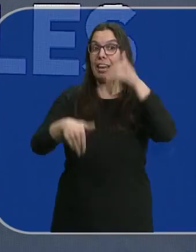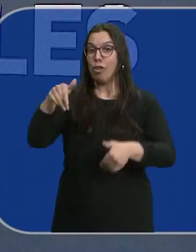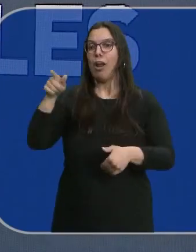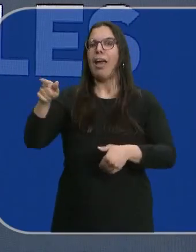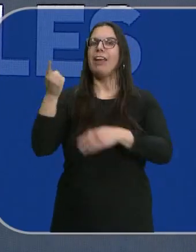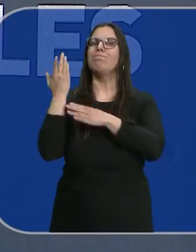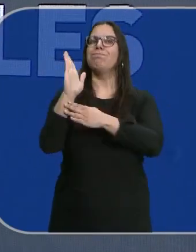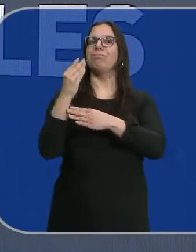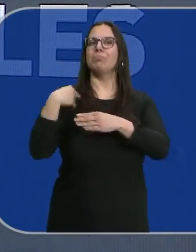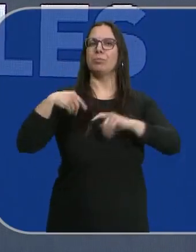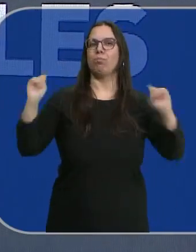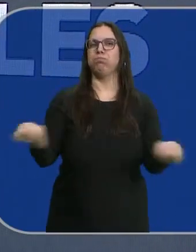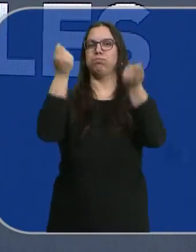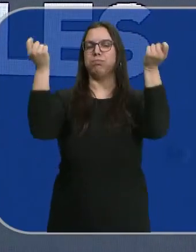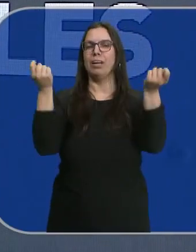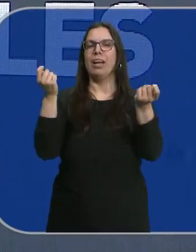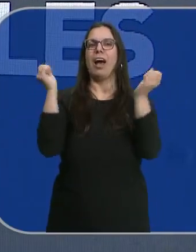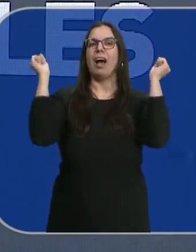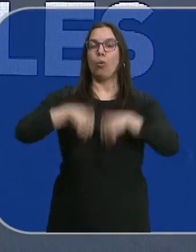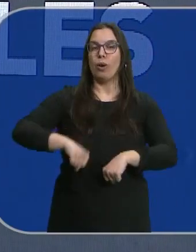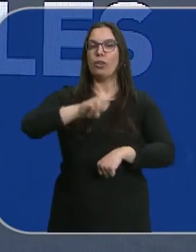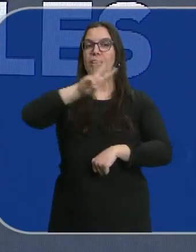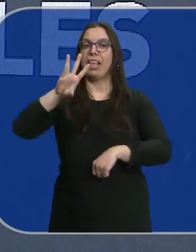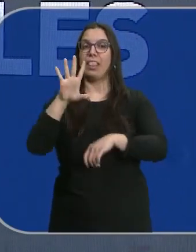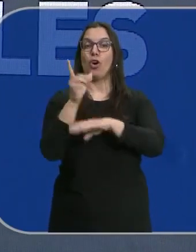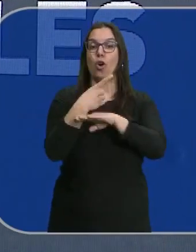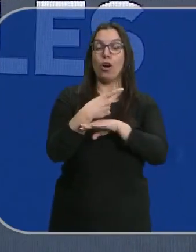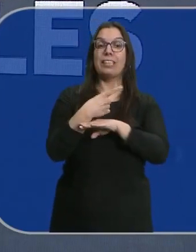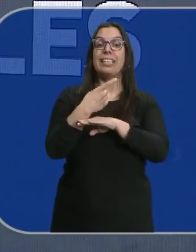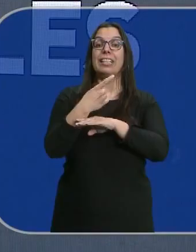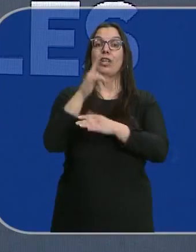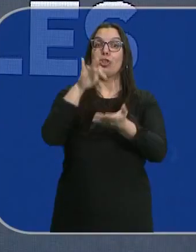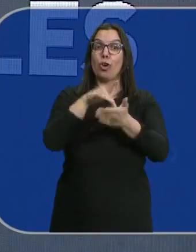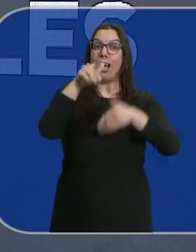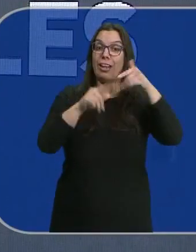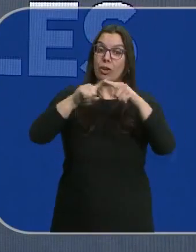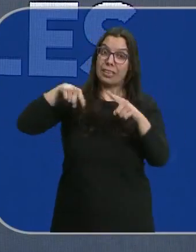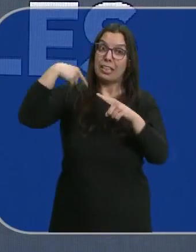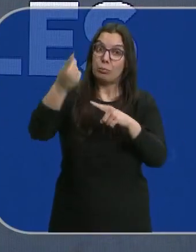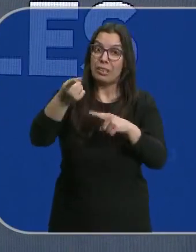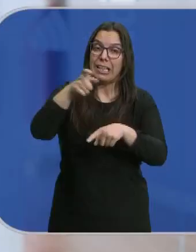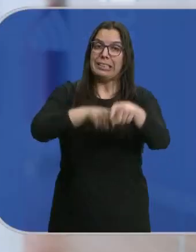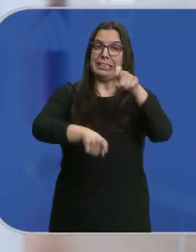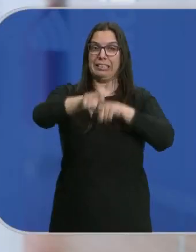de las 35 horas del cajón, anunciando avances para, una vez celebradas, volver a guardarlo.